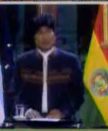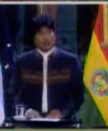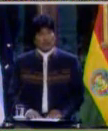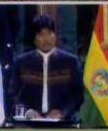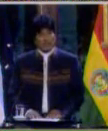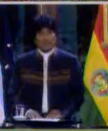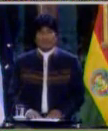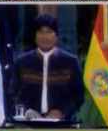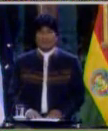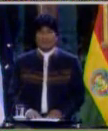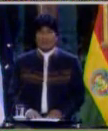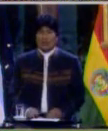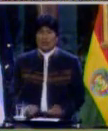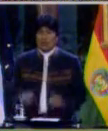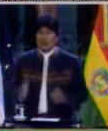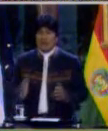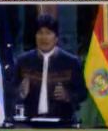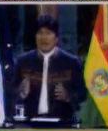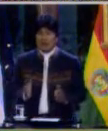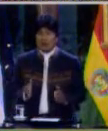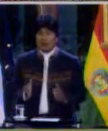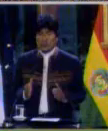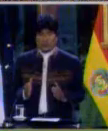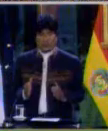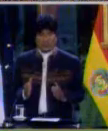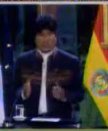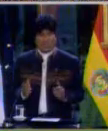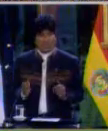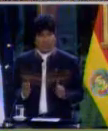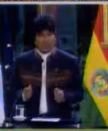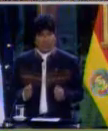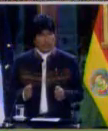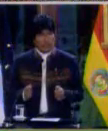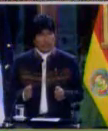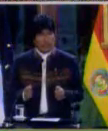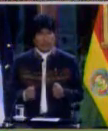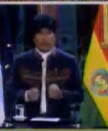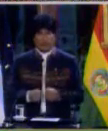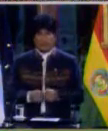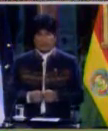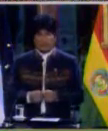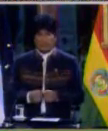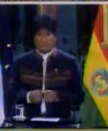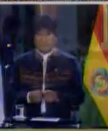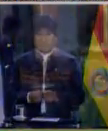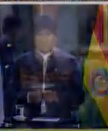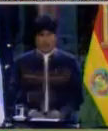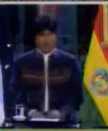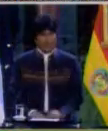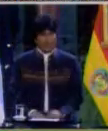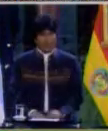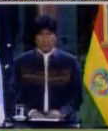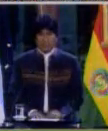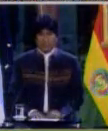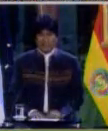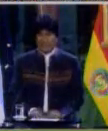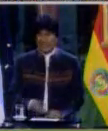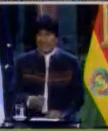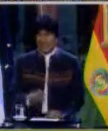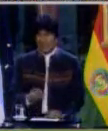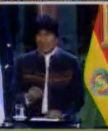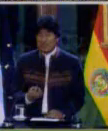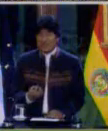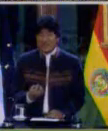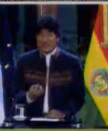compartirnos para competir complementarlos juntos al servicio de nuestros pueblos Bolivia puede